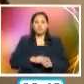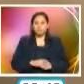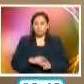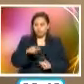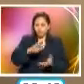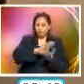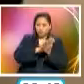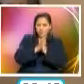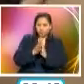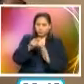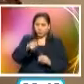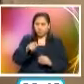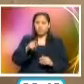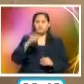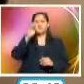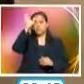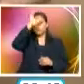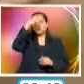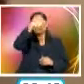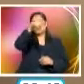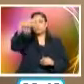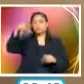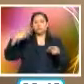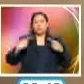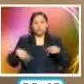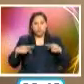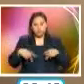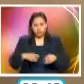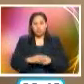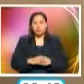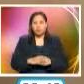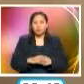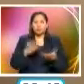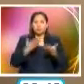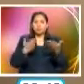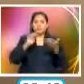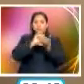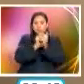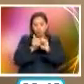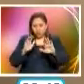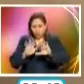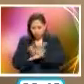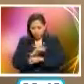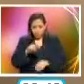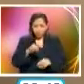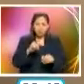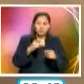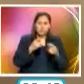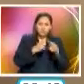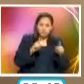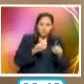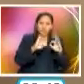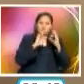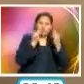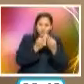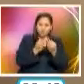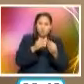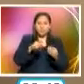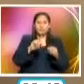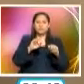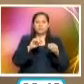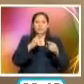de la cultura popular que ha sido transformada a través de varios medios para dar